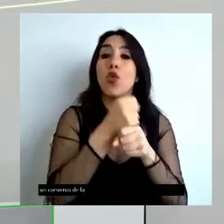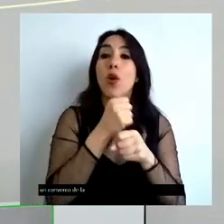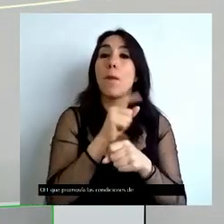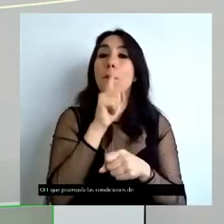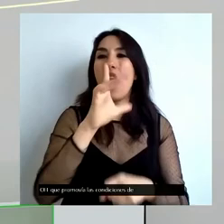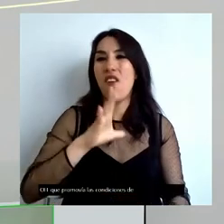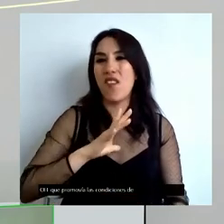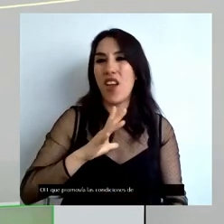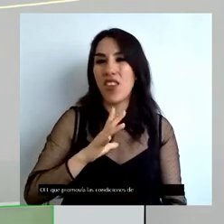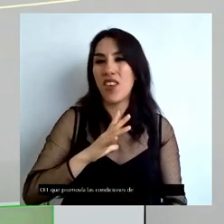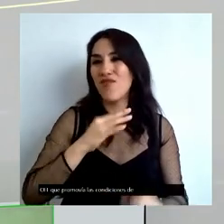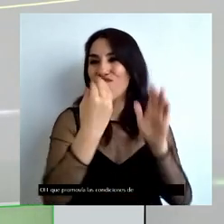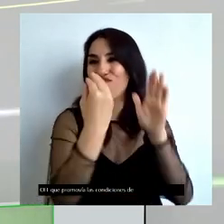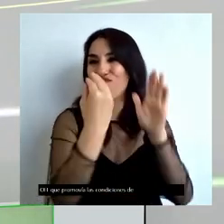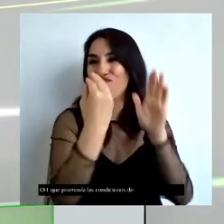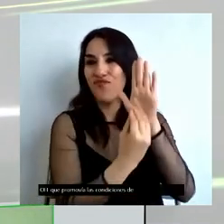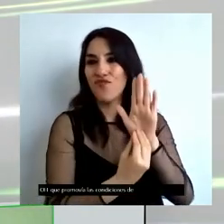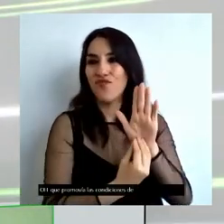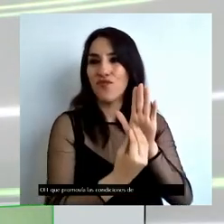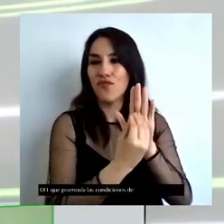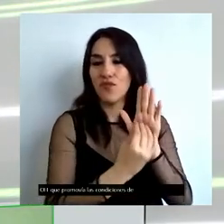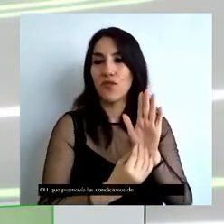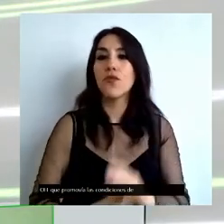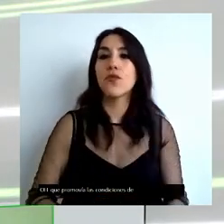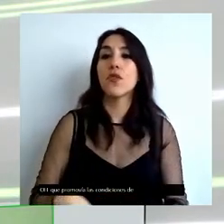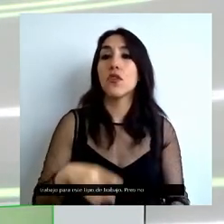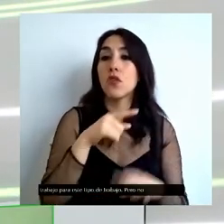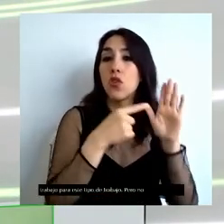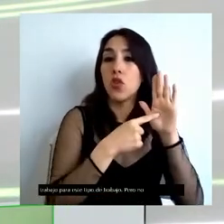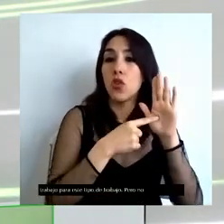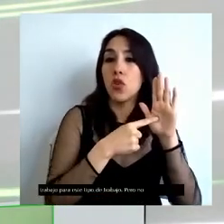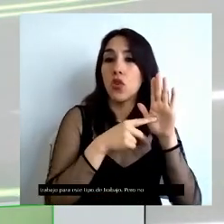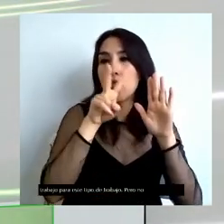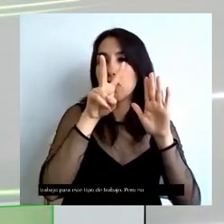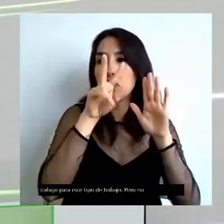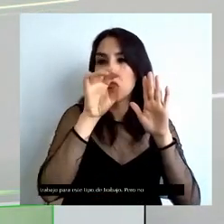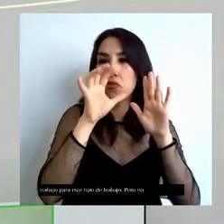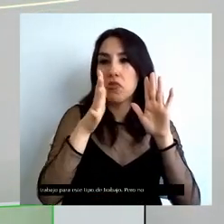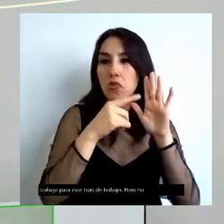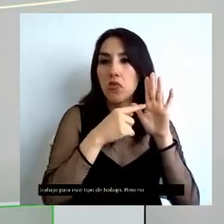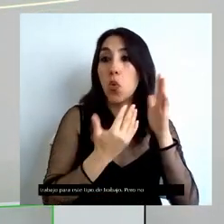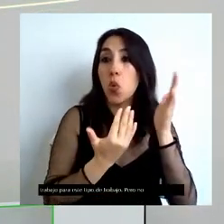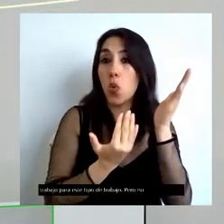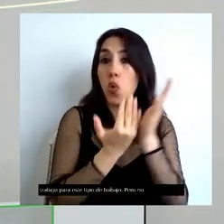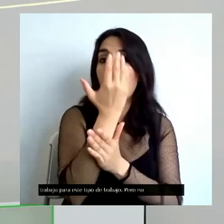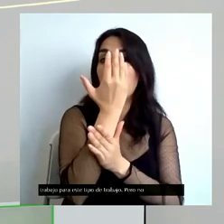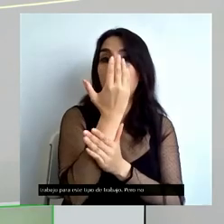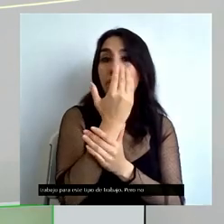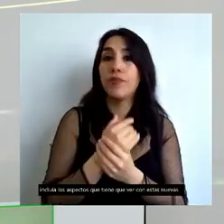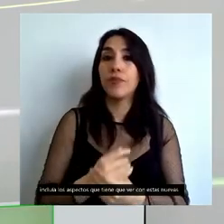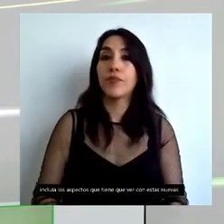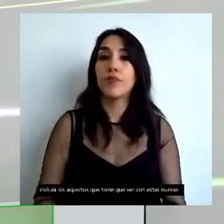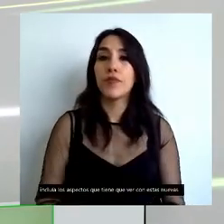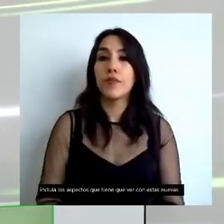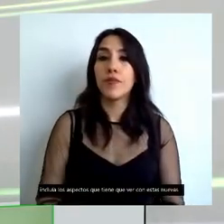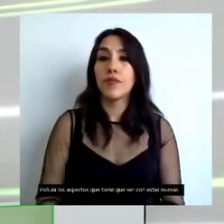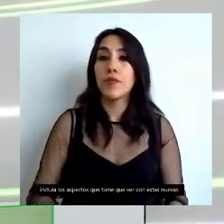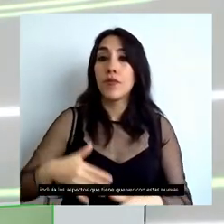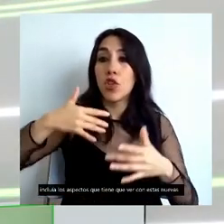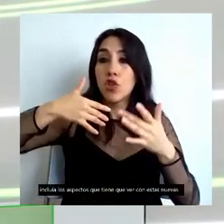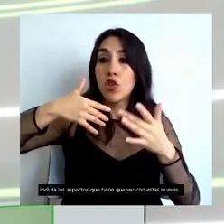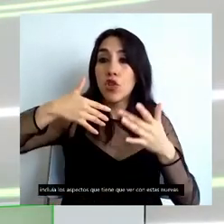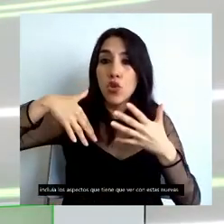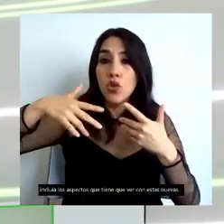con estas nuevas dimensiones, que tiene que ver la tecnología de la información. El